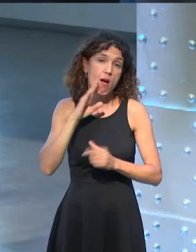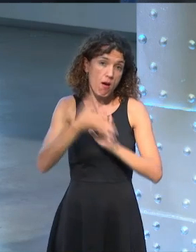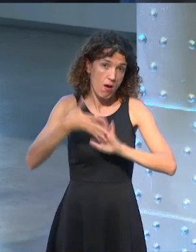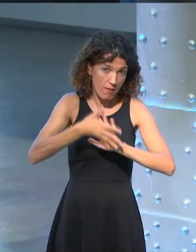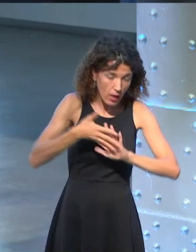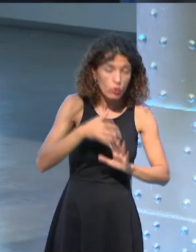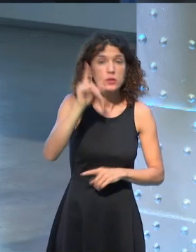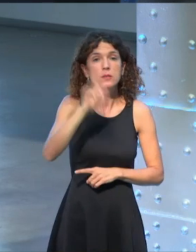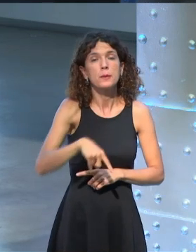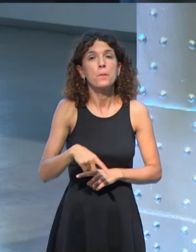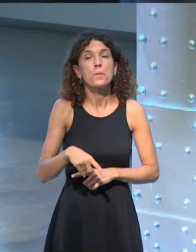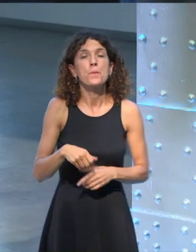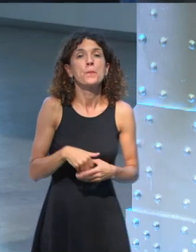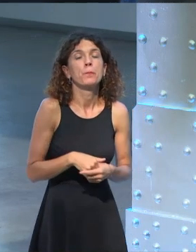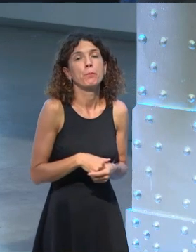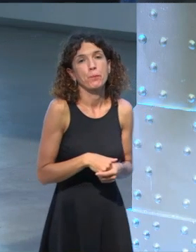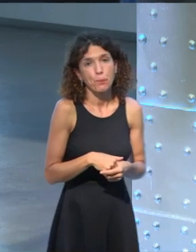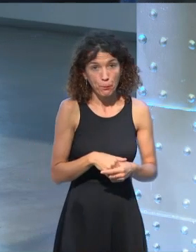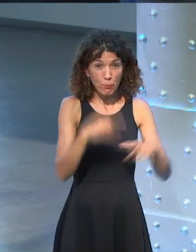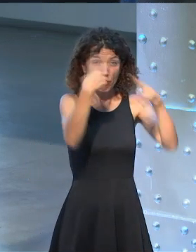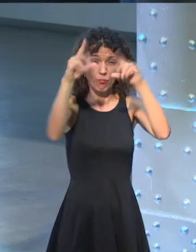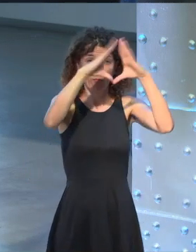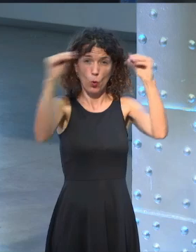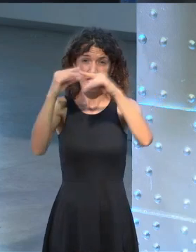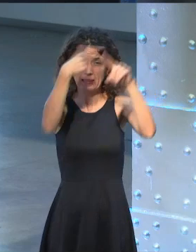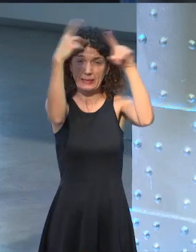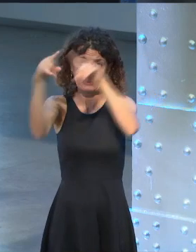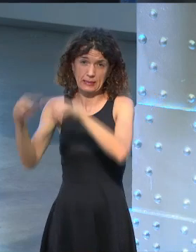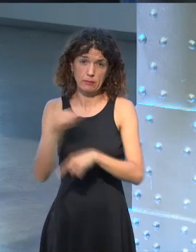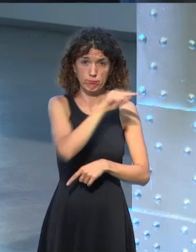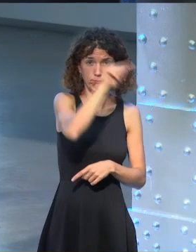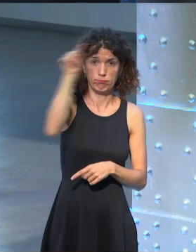comentado, de diferentes universidades.